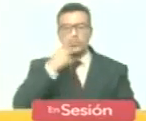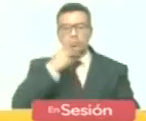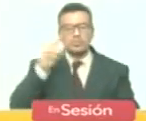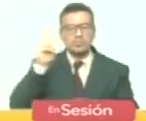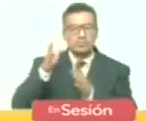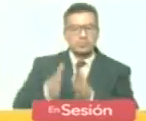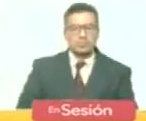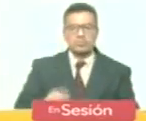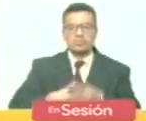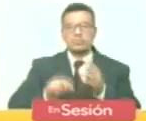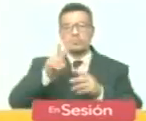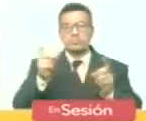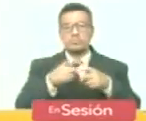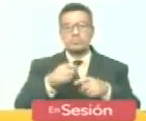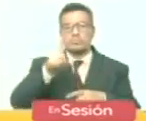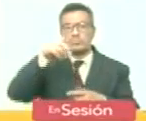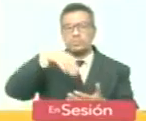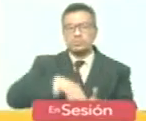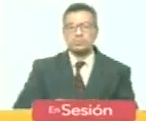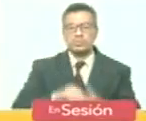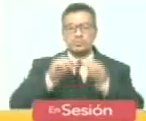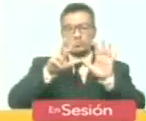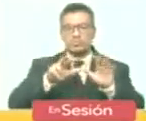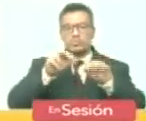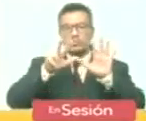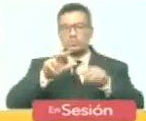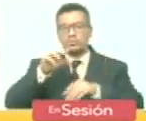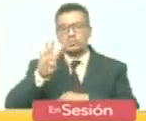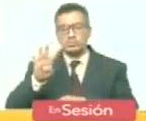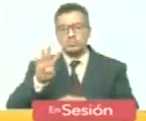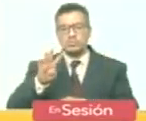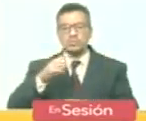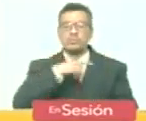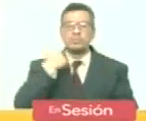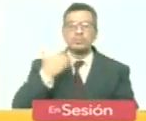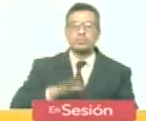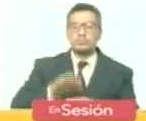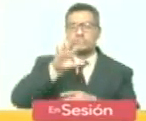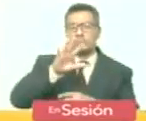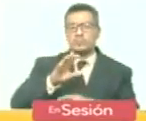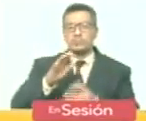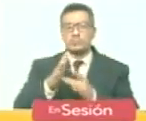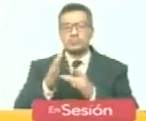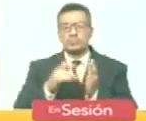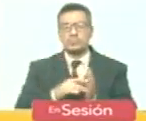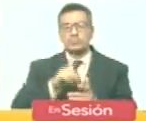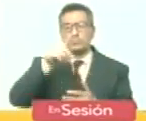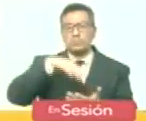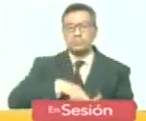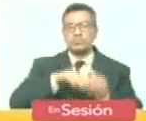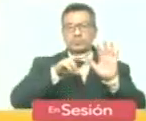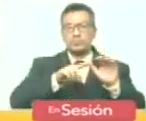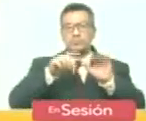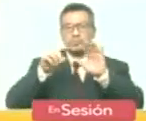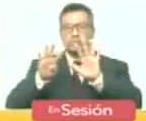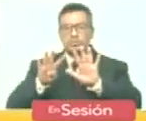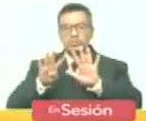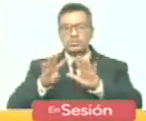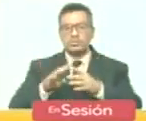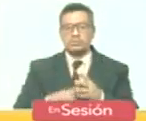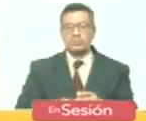nació un 2 de agosto de 1884 y murió el 5 de abril de 1969 a